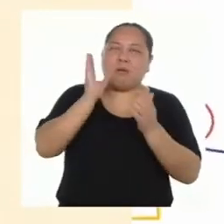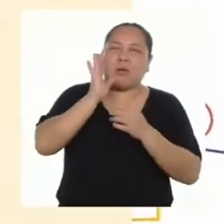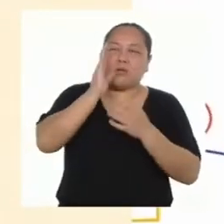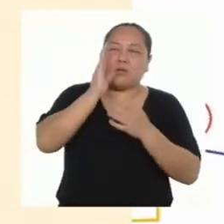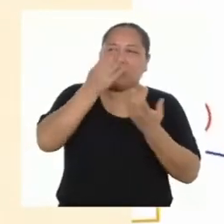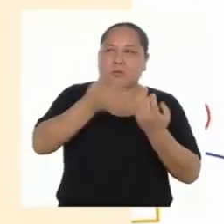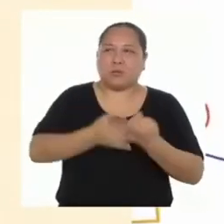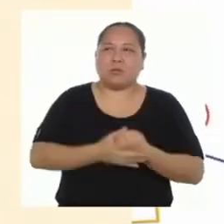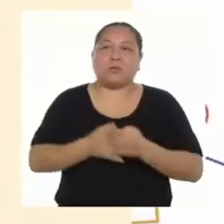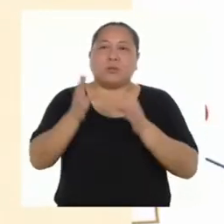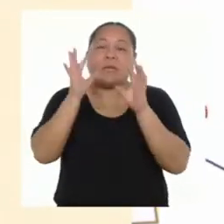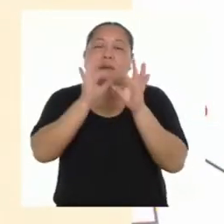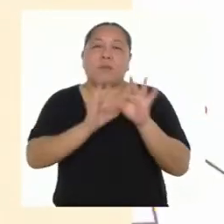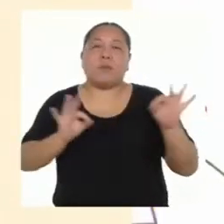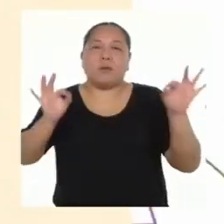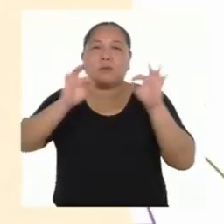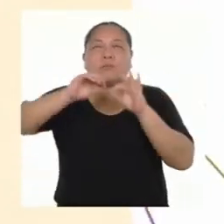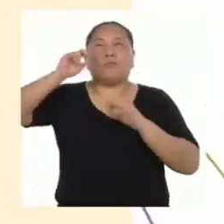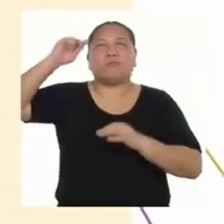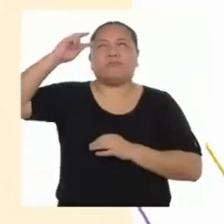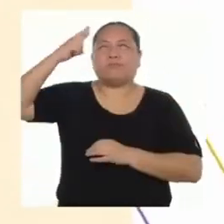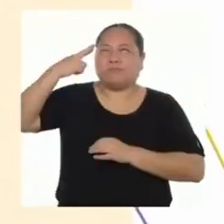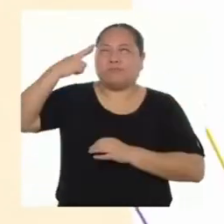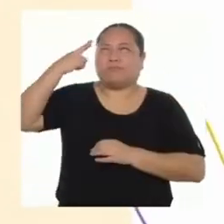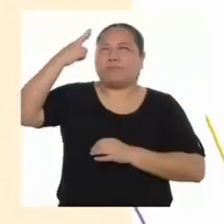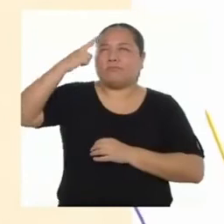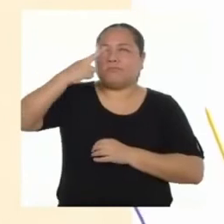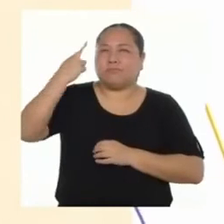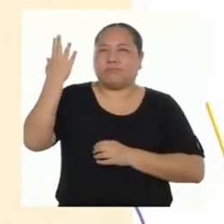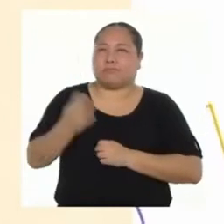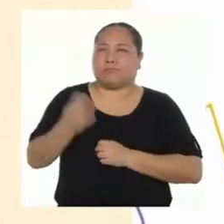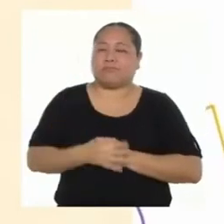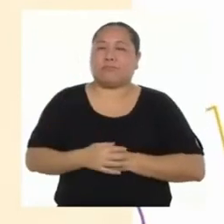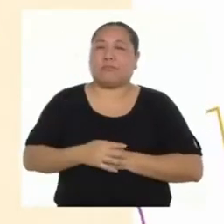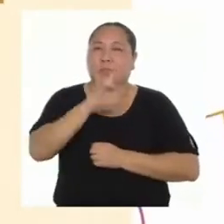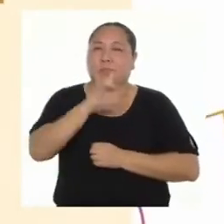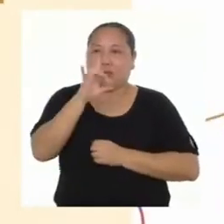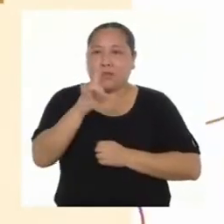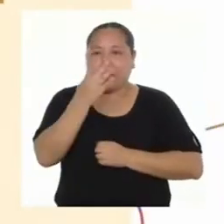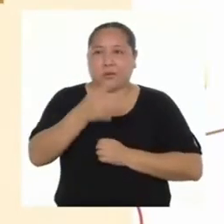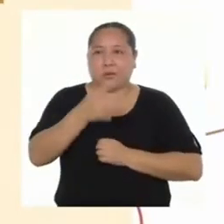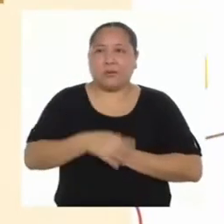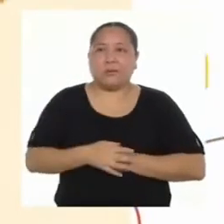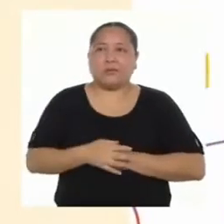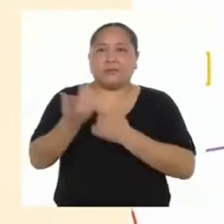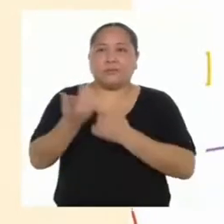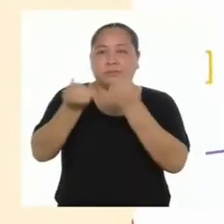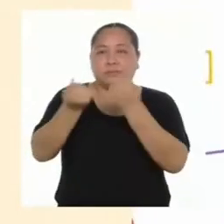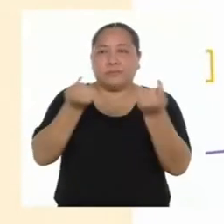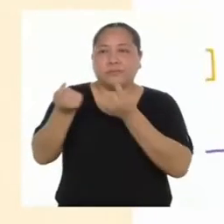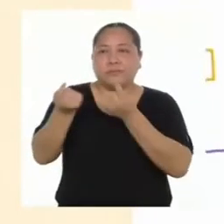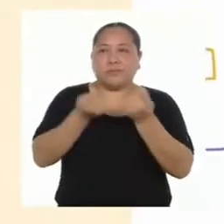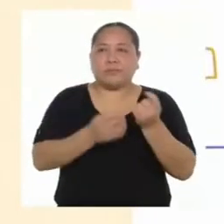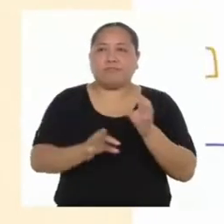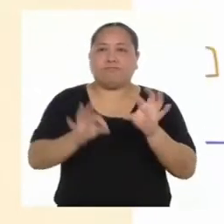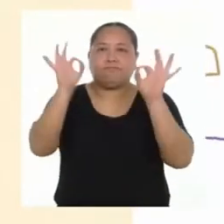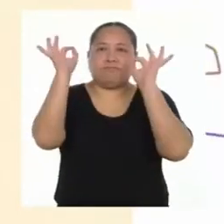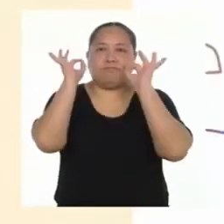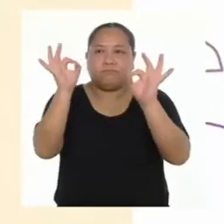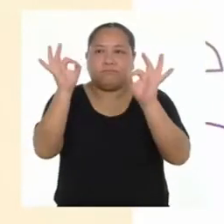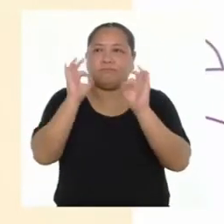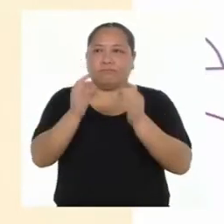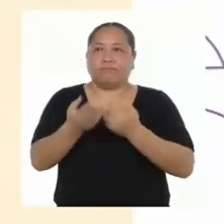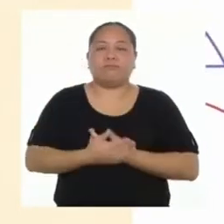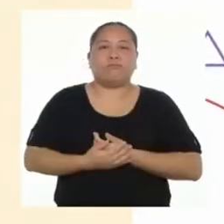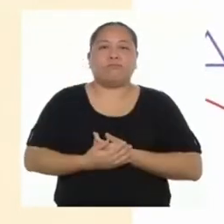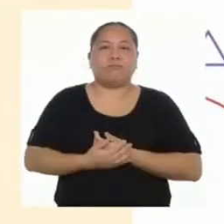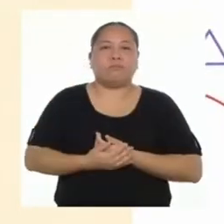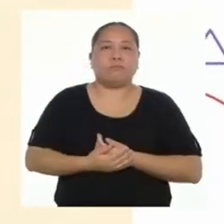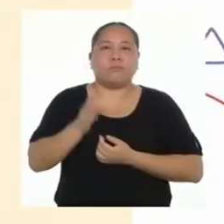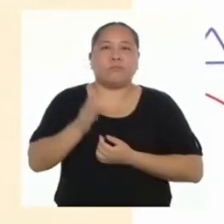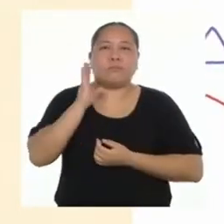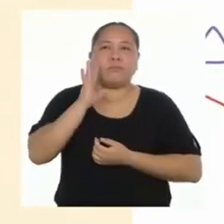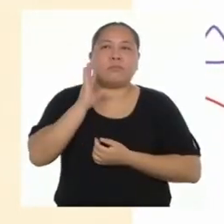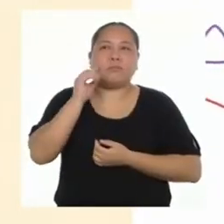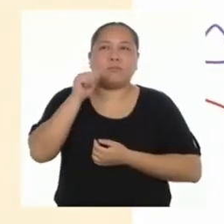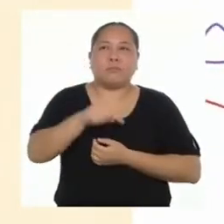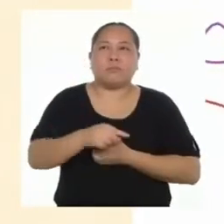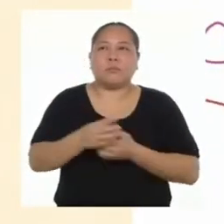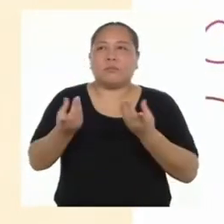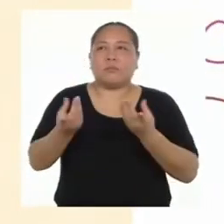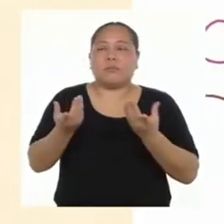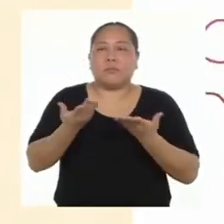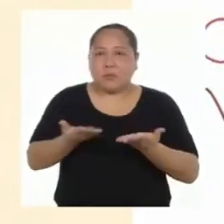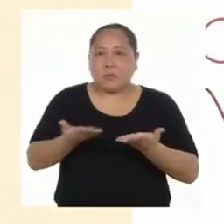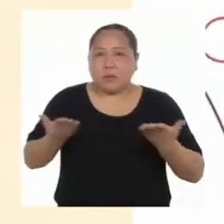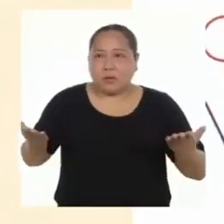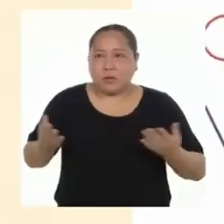ello es importante ser reflexivos y críticos en nuestro consumo. El manejo deficiente de residuos. Cuando los residuos